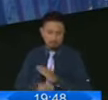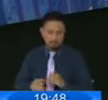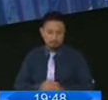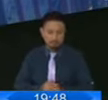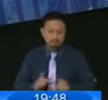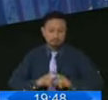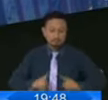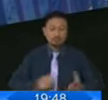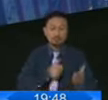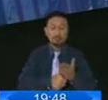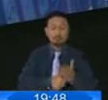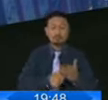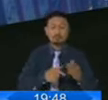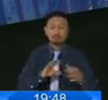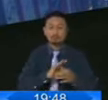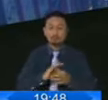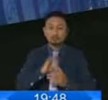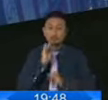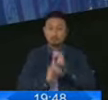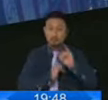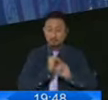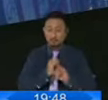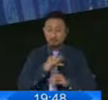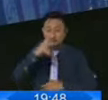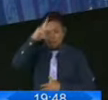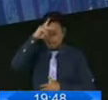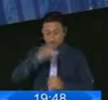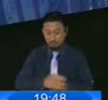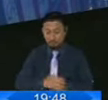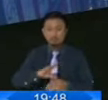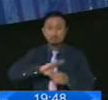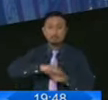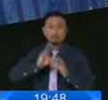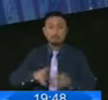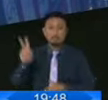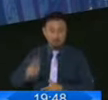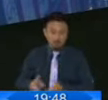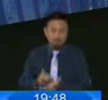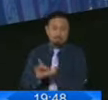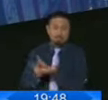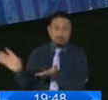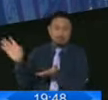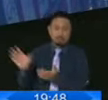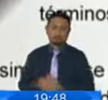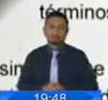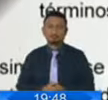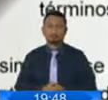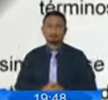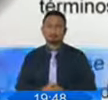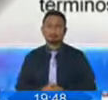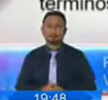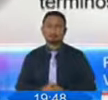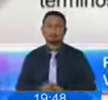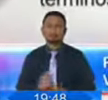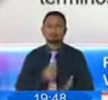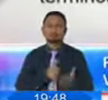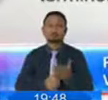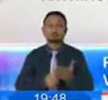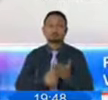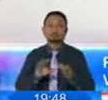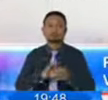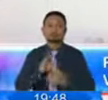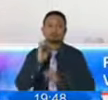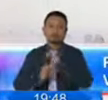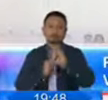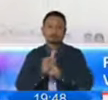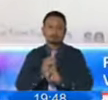que el Ministerio de Relaciones Exteriores de Perú expulsó al embajador de Venezuela en Lima. El Ministerio de Relaciones Exteriores de Perú,